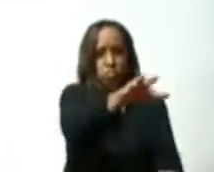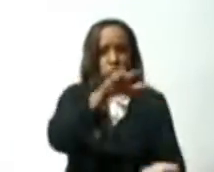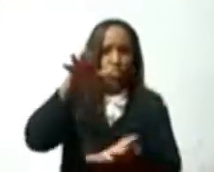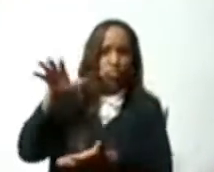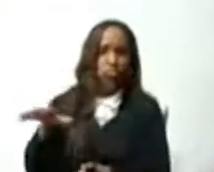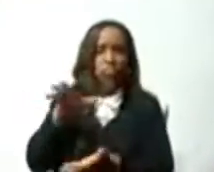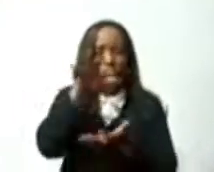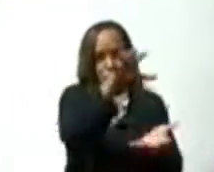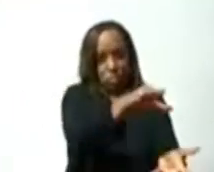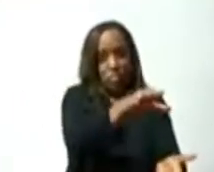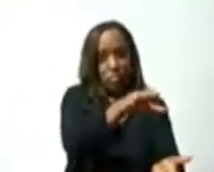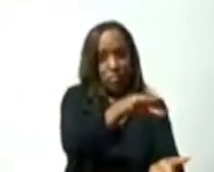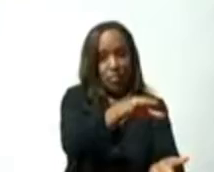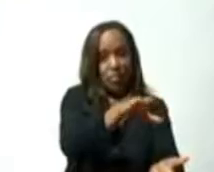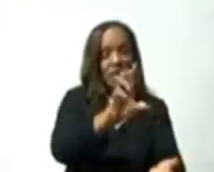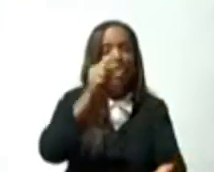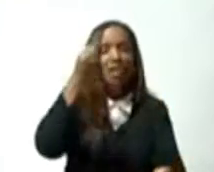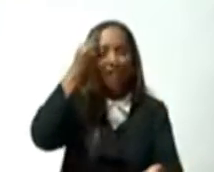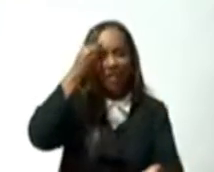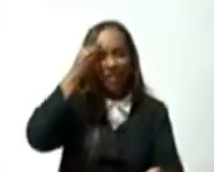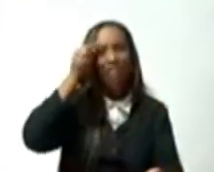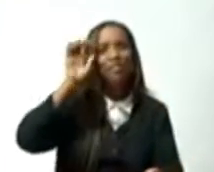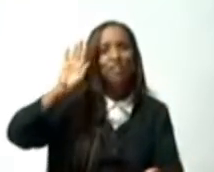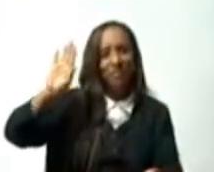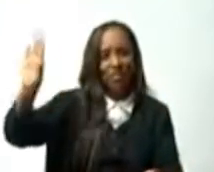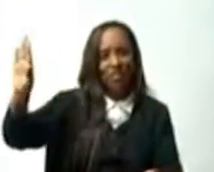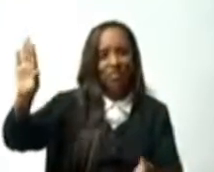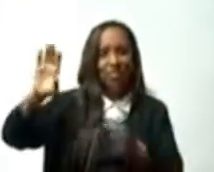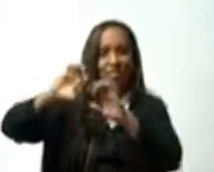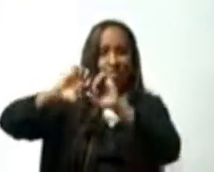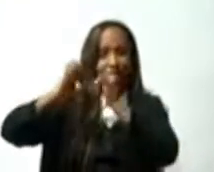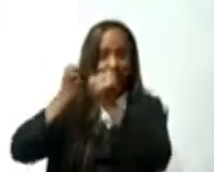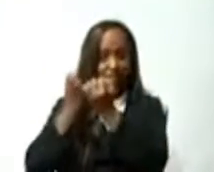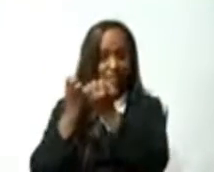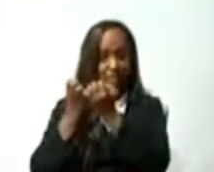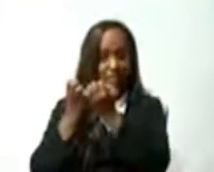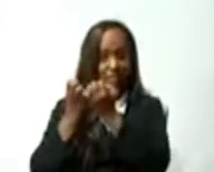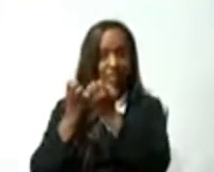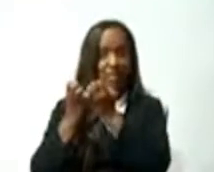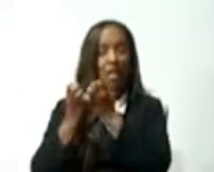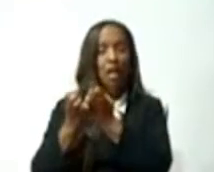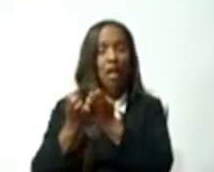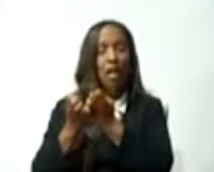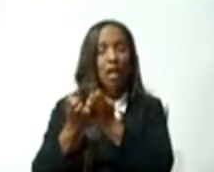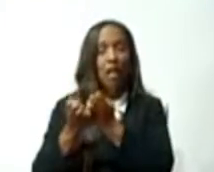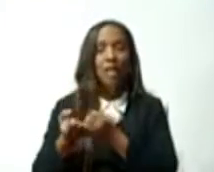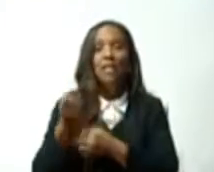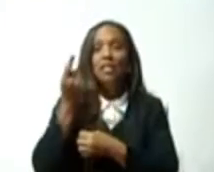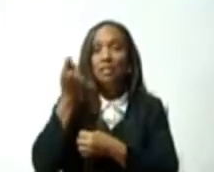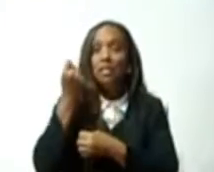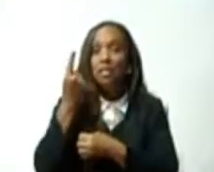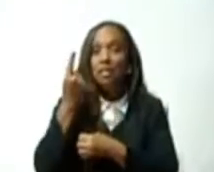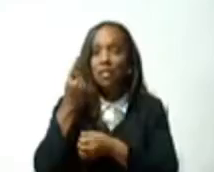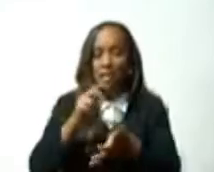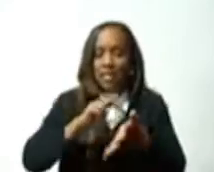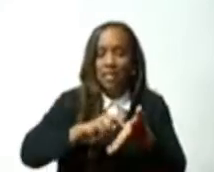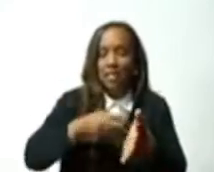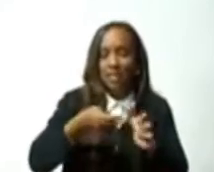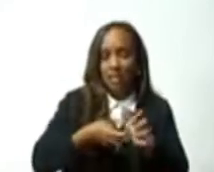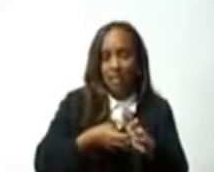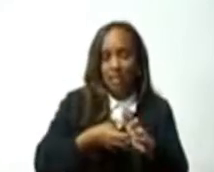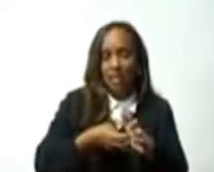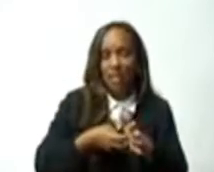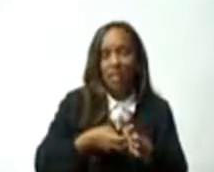la Altagracia es una provincia que no ha estado bien representada y que debería estar